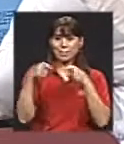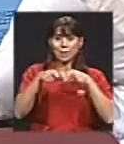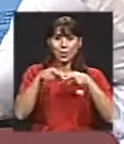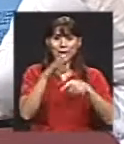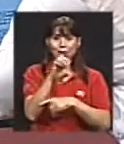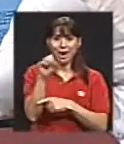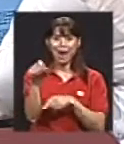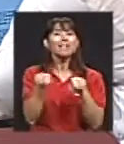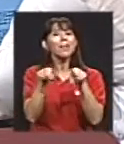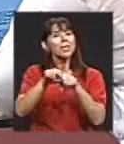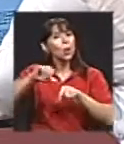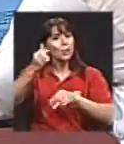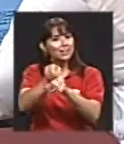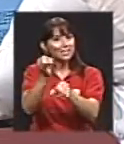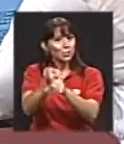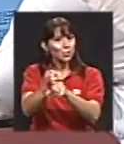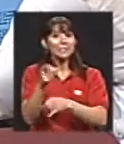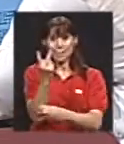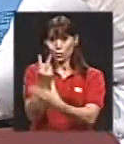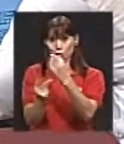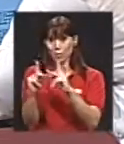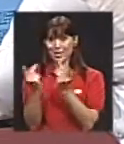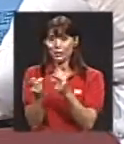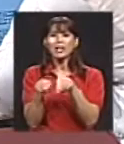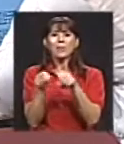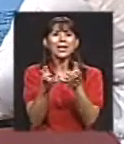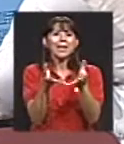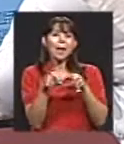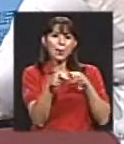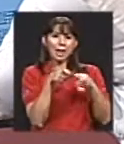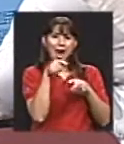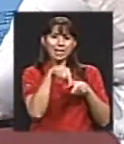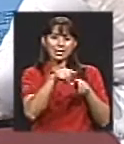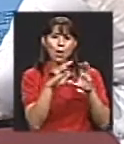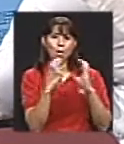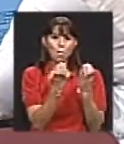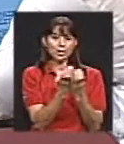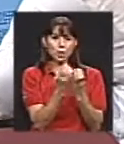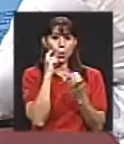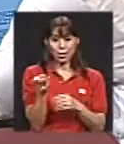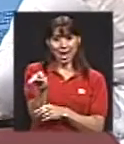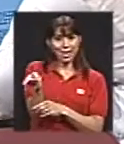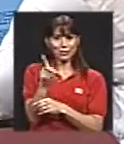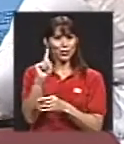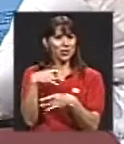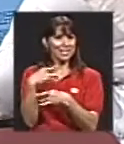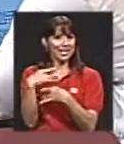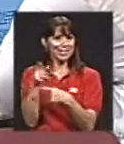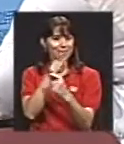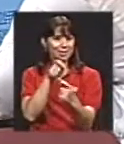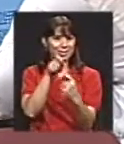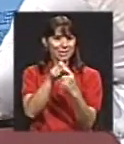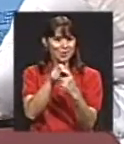en este momento también querían manejar esta comisión porque no les interesaba tanto esto específico sino lo que pusieron y